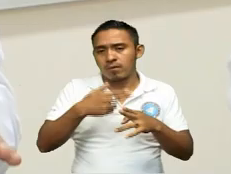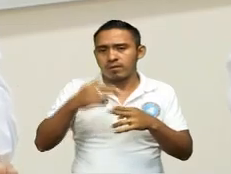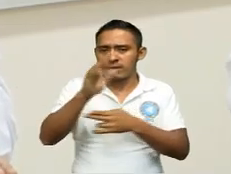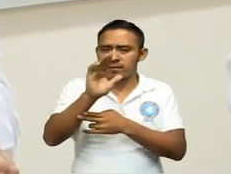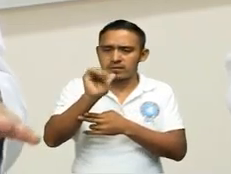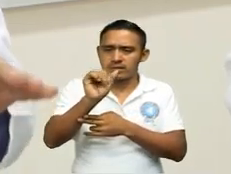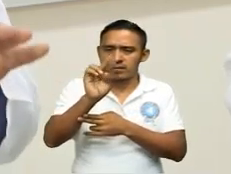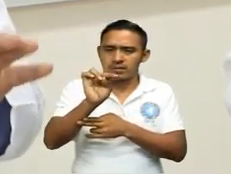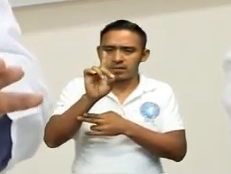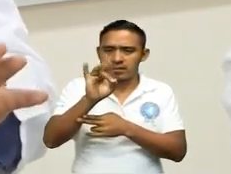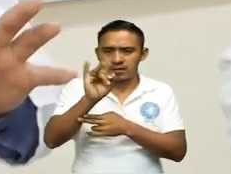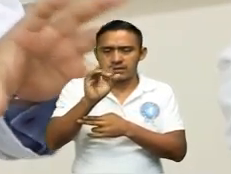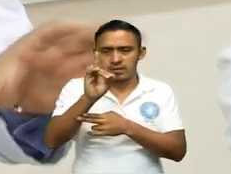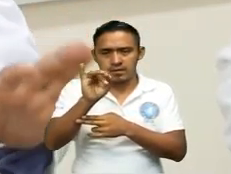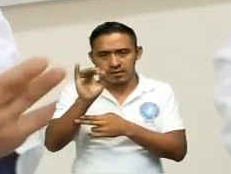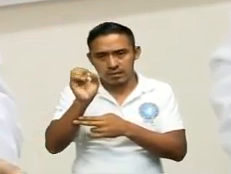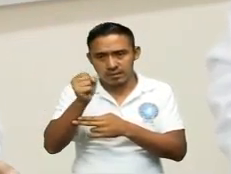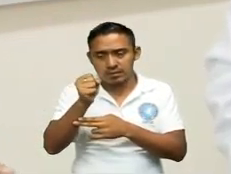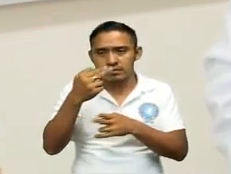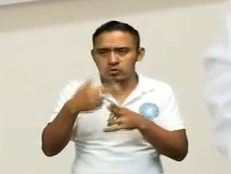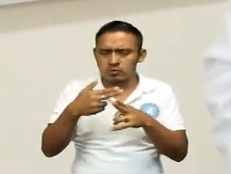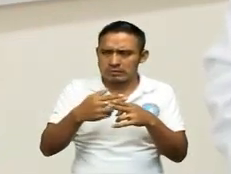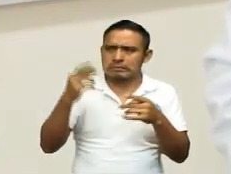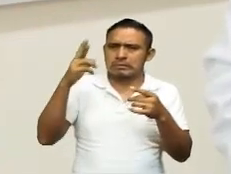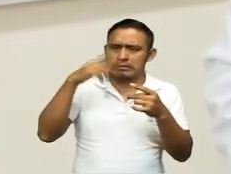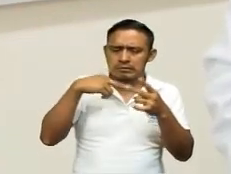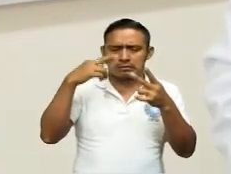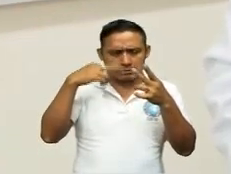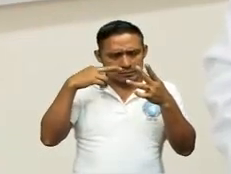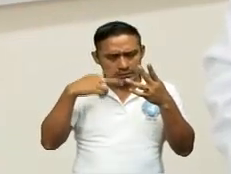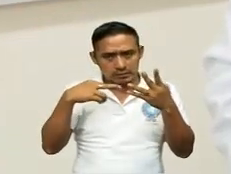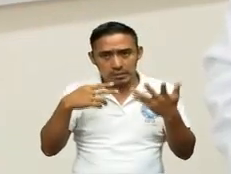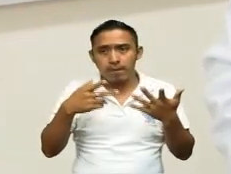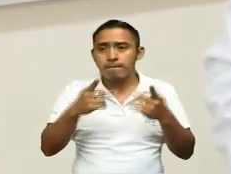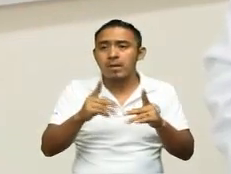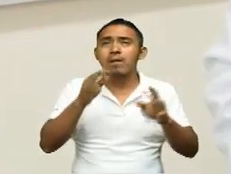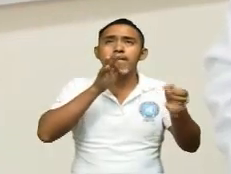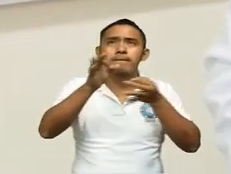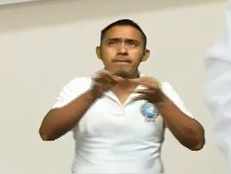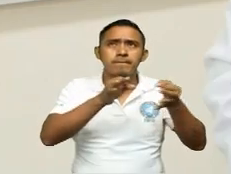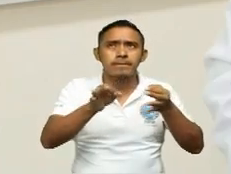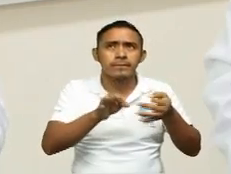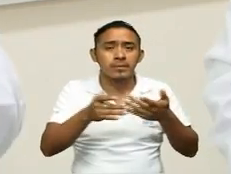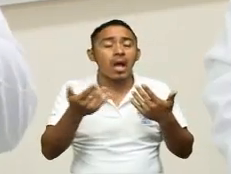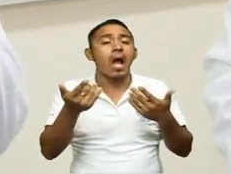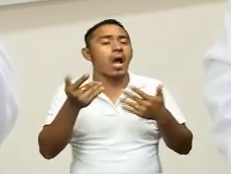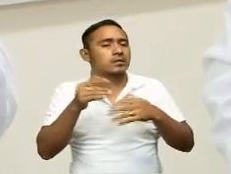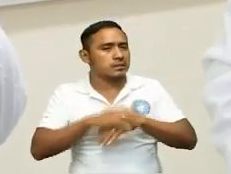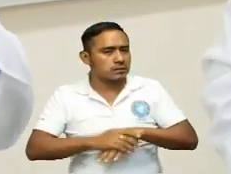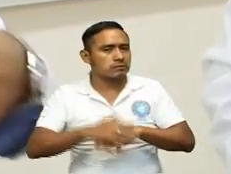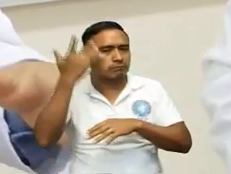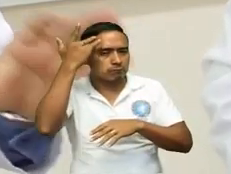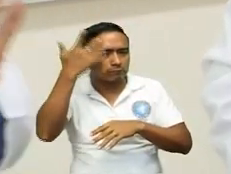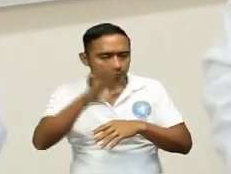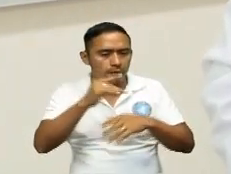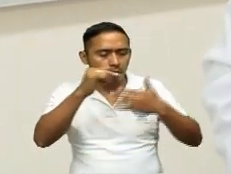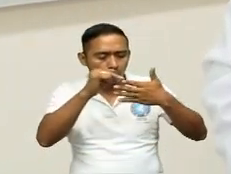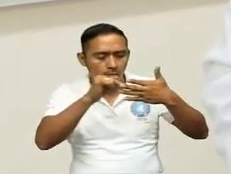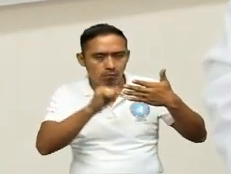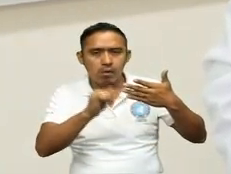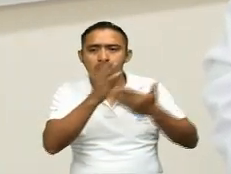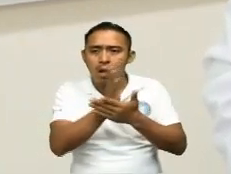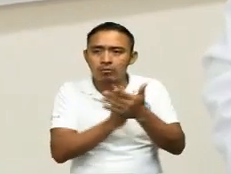la malacesia, que aunque son nombres extraños, realmente cuando comencemos a describirlos se van a dar cuenta que son muy, muy familiares y más de alguno en